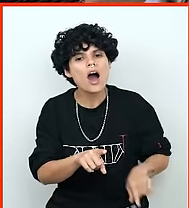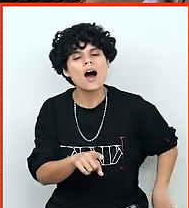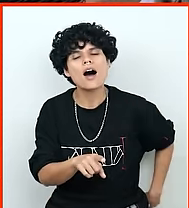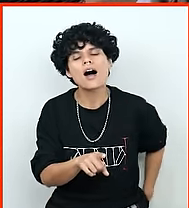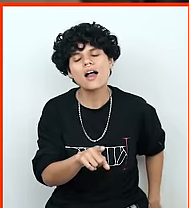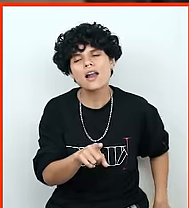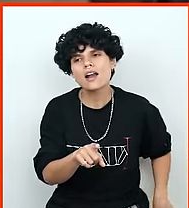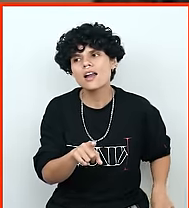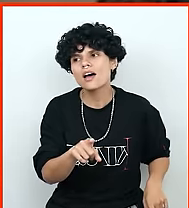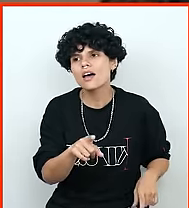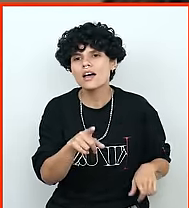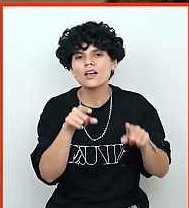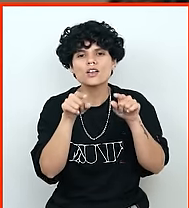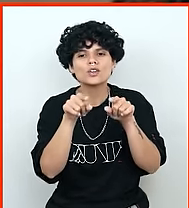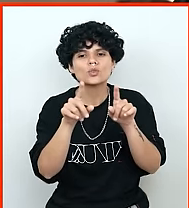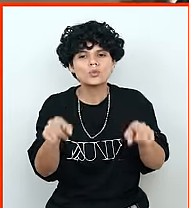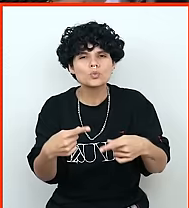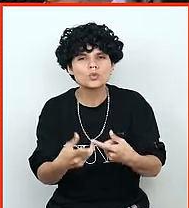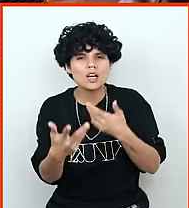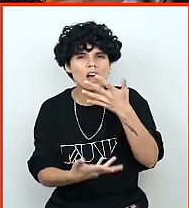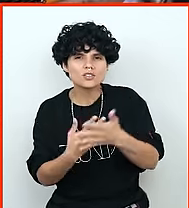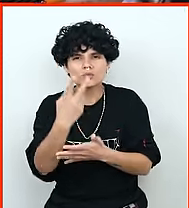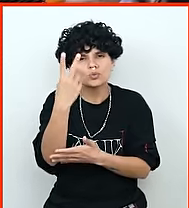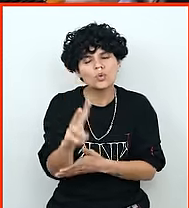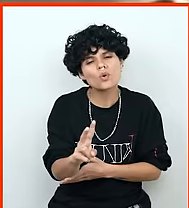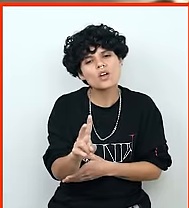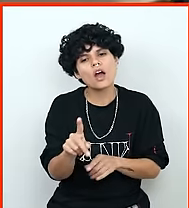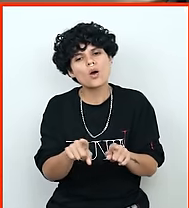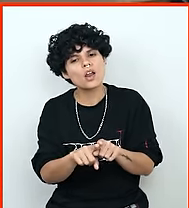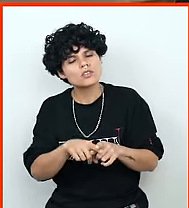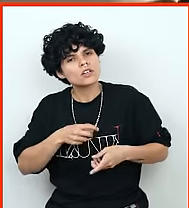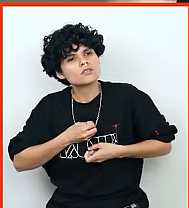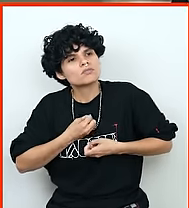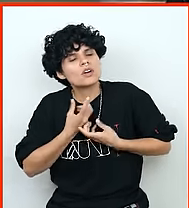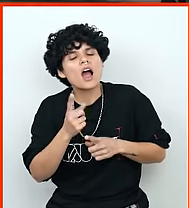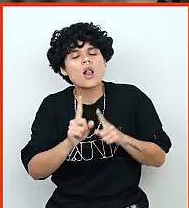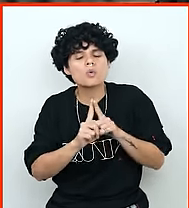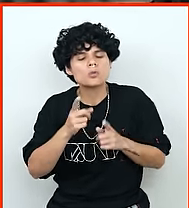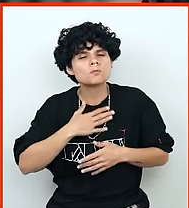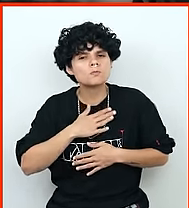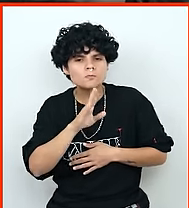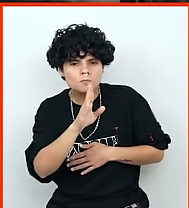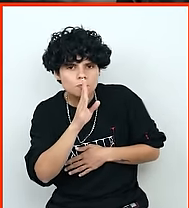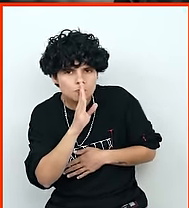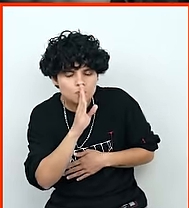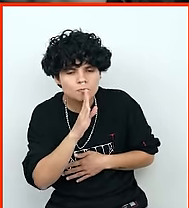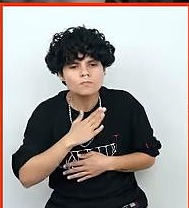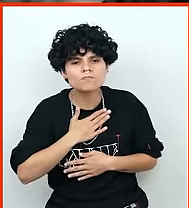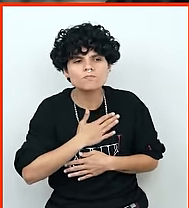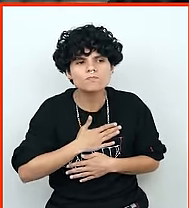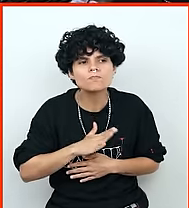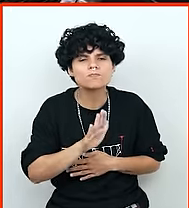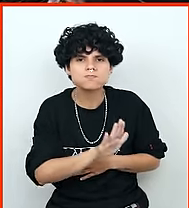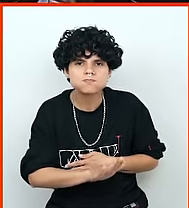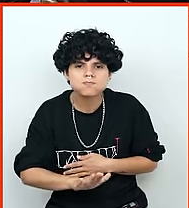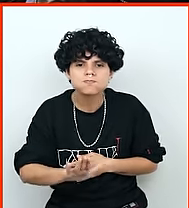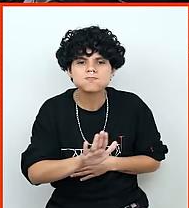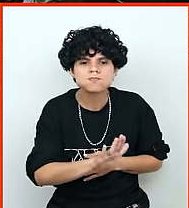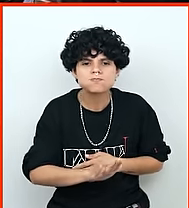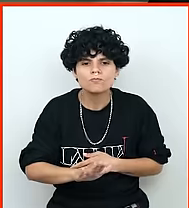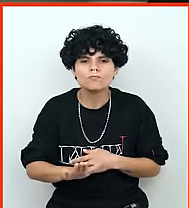nobleza con tu música, con tu letra, ¿no? Con tu... Porque a veces son cosas que uno quiere mantener o por lo que sea,